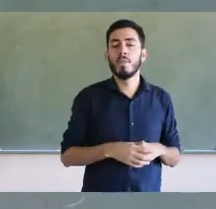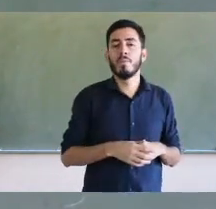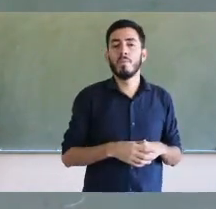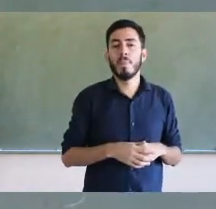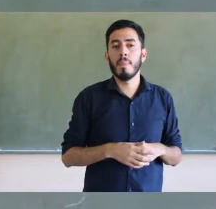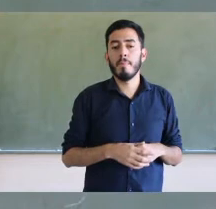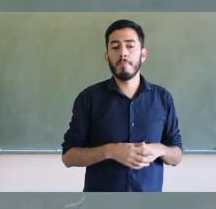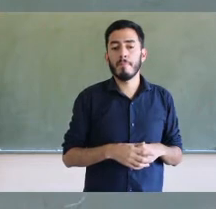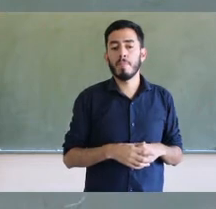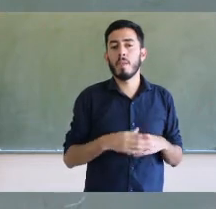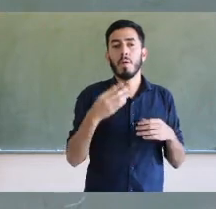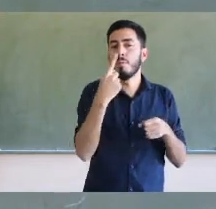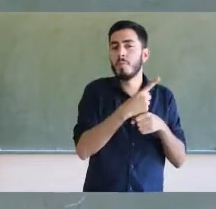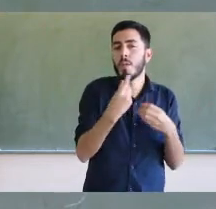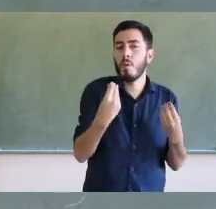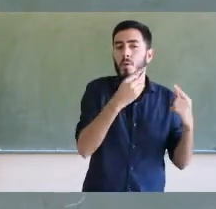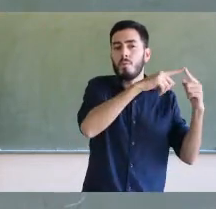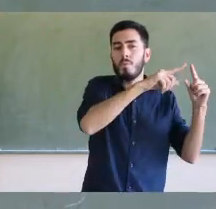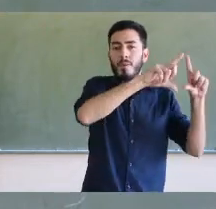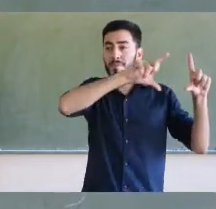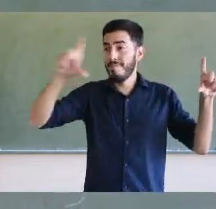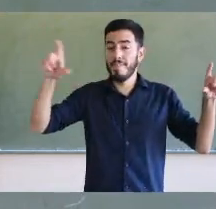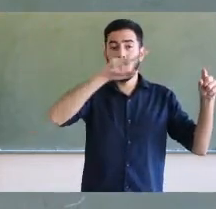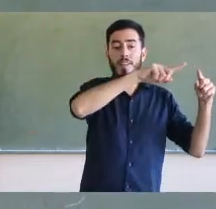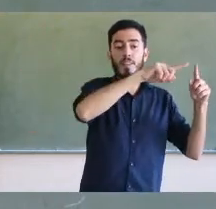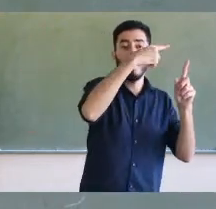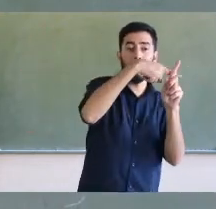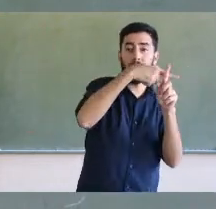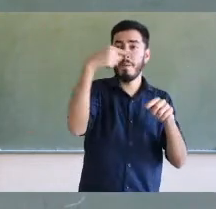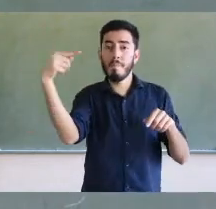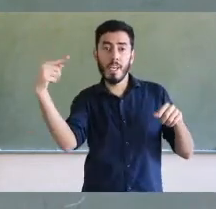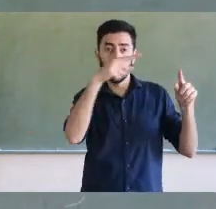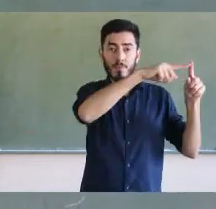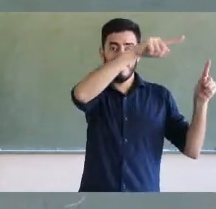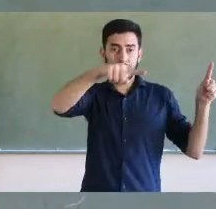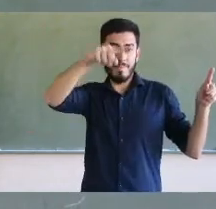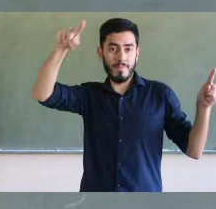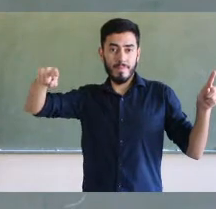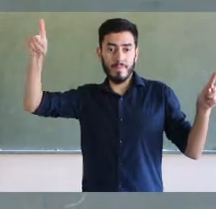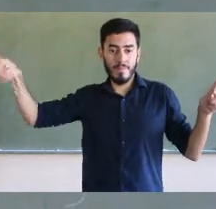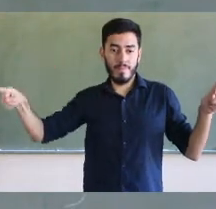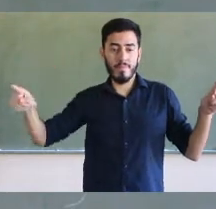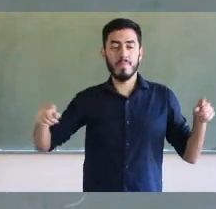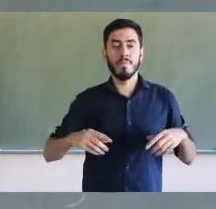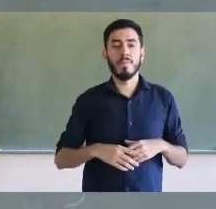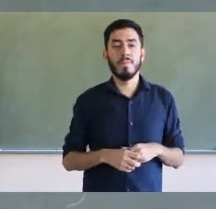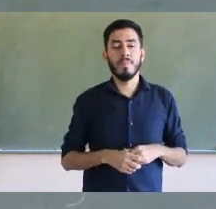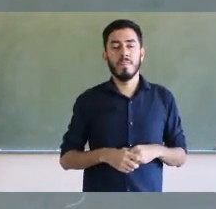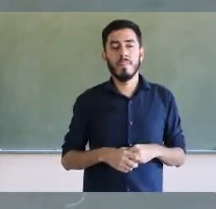que hacemos en un ejercicio combinado es separar en términos, en los signos más y menos, ¿sí? Que no estén